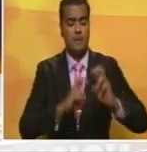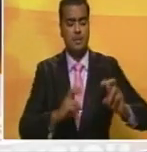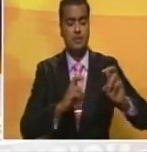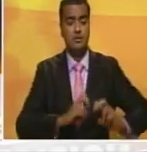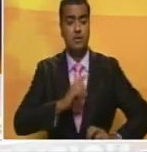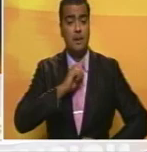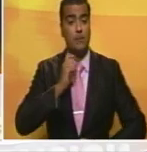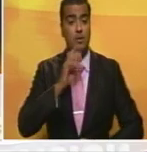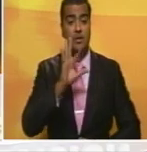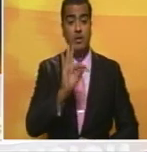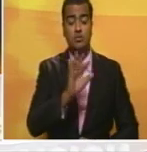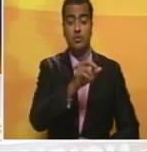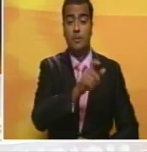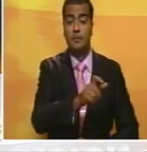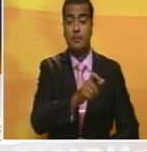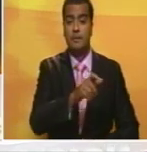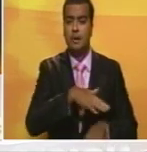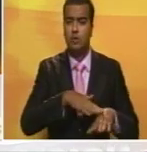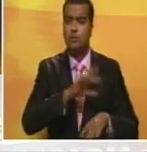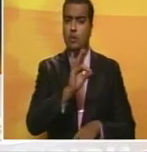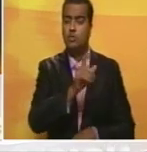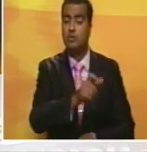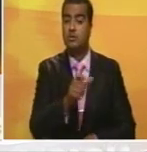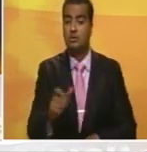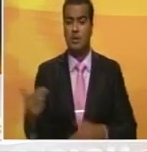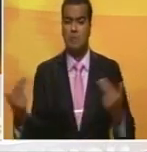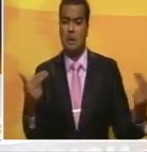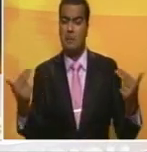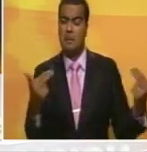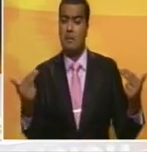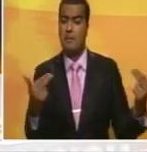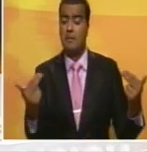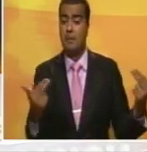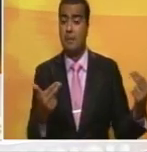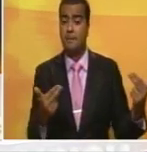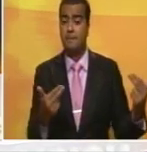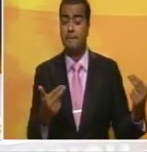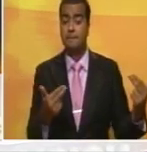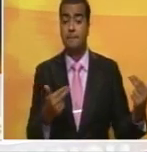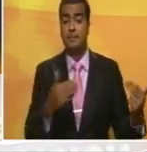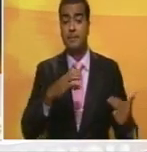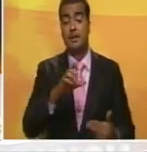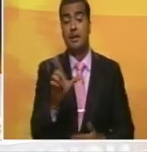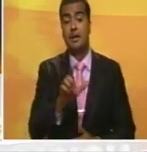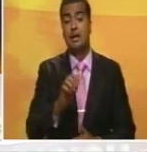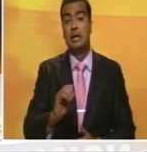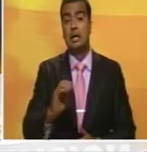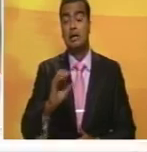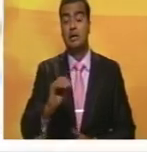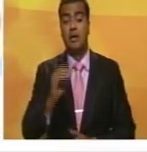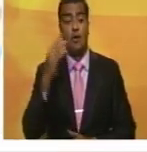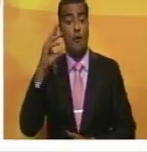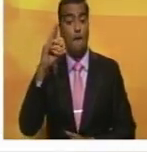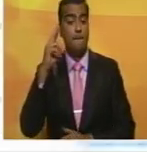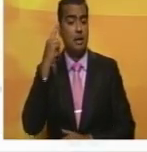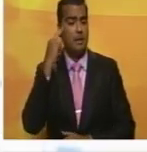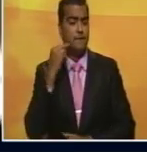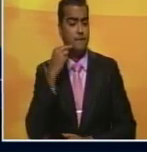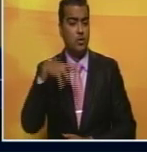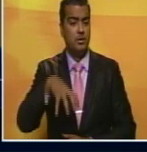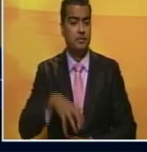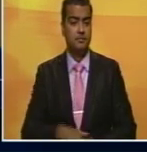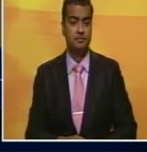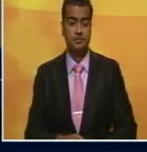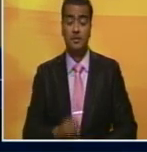la muerte de 8 personas tras un enfrentamiento ocurrido en el sector La Lagunita de El Callao, Estado Bolívar. A través de su cuenta en Twitter, el